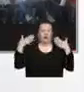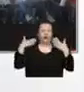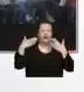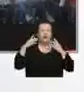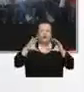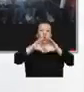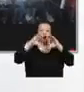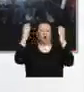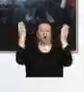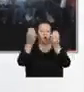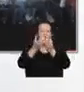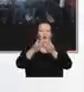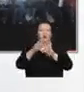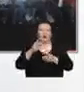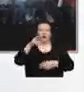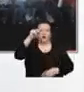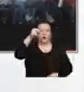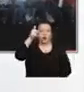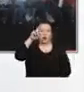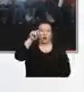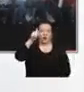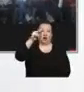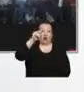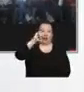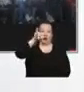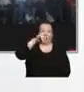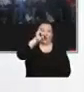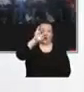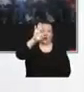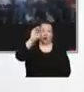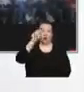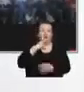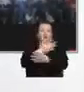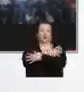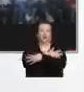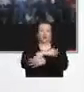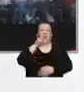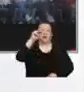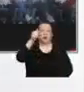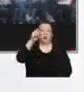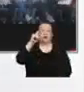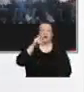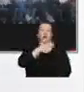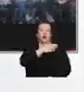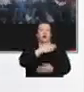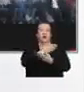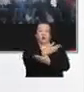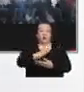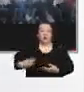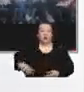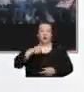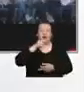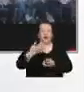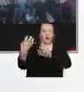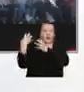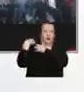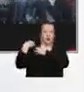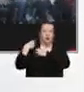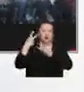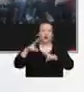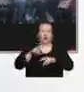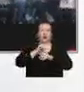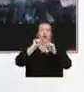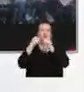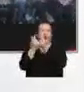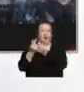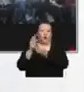cubierto el cantón naranjito un abrazo manguito nuestro presente a marcela aguiñaga también se llama verte me saca encargada del aire del distrito 4